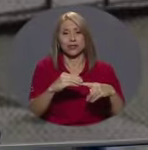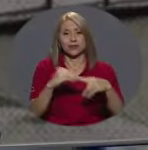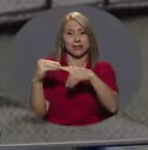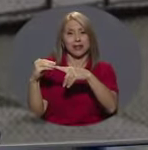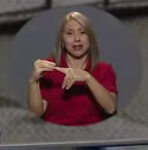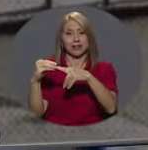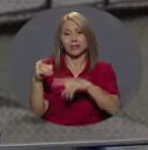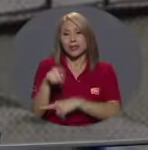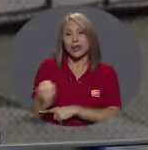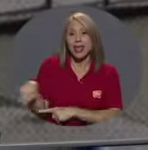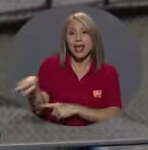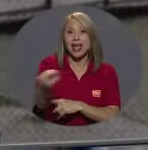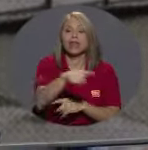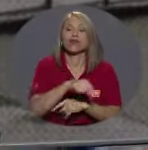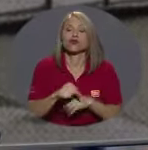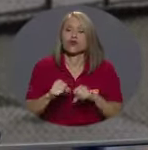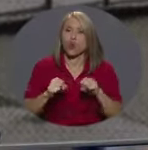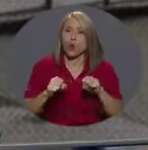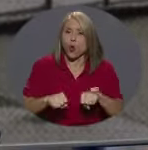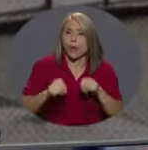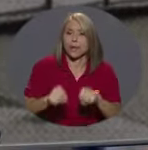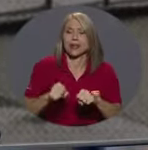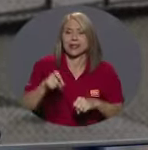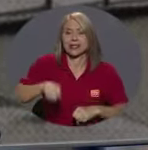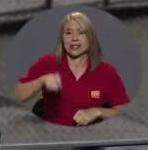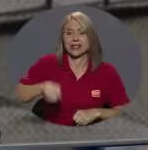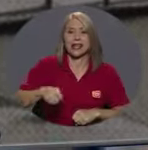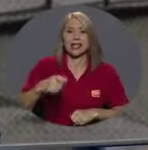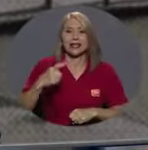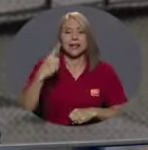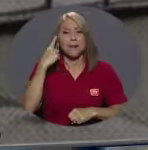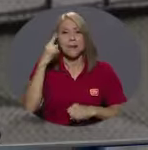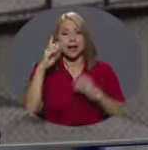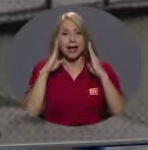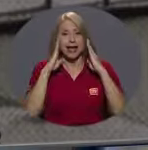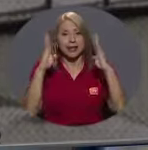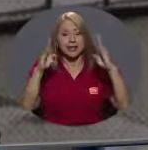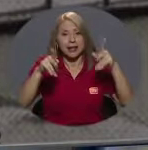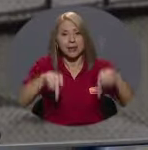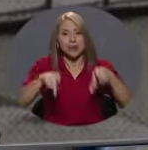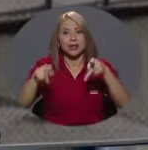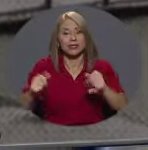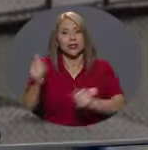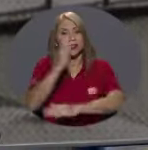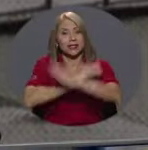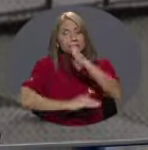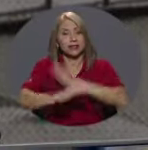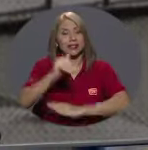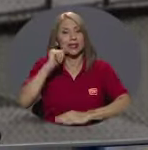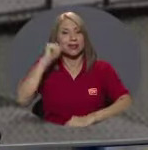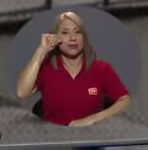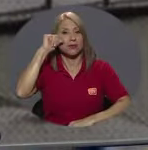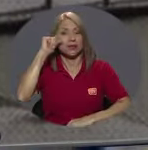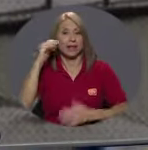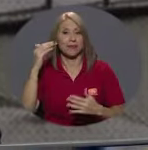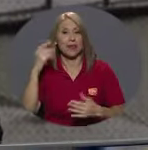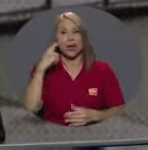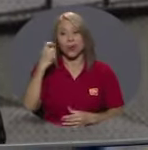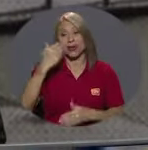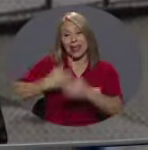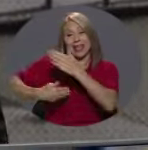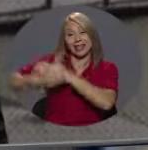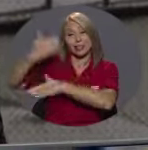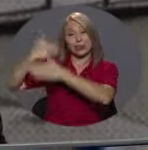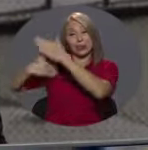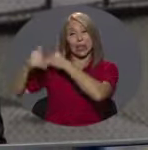las competencias necesarias para poder atender a la población con discapacidad adulta, ¿verdad? Porque en